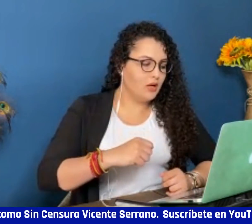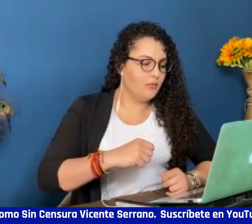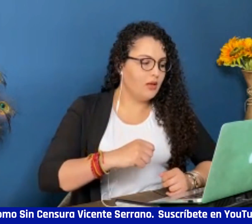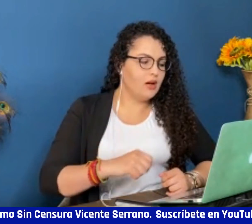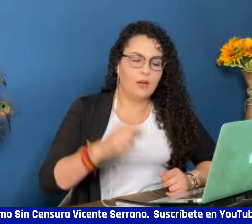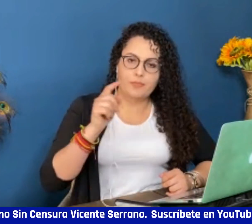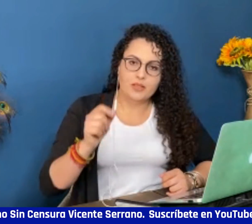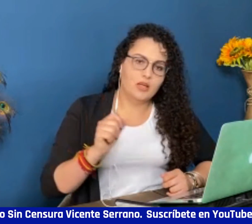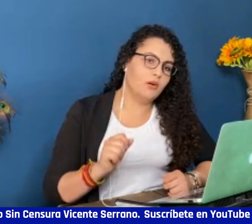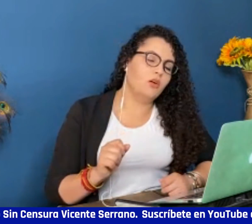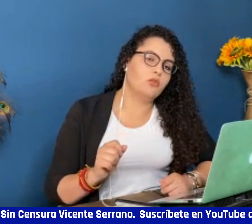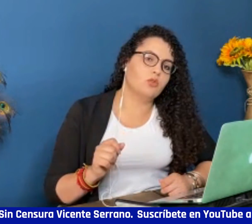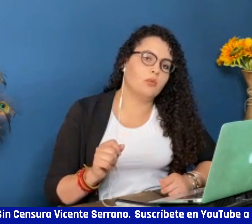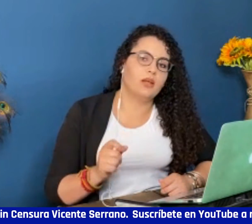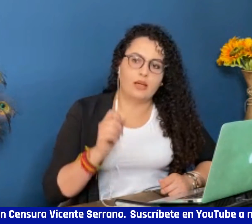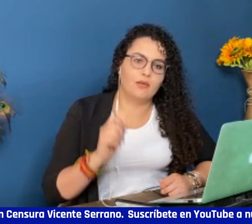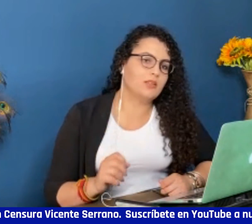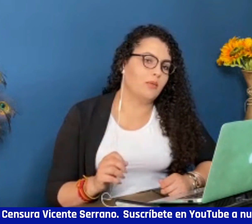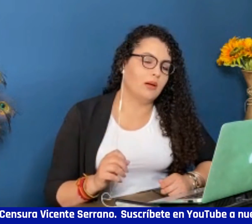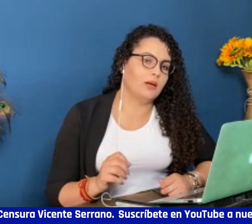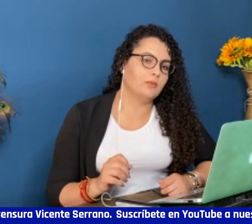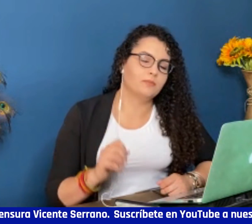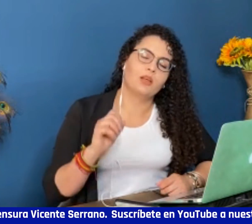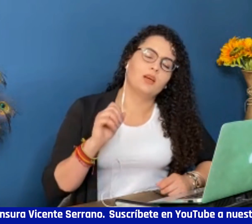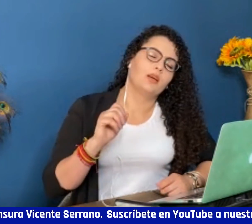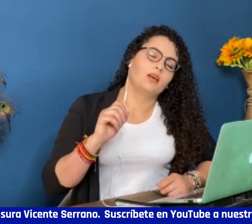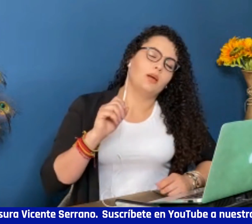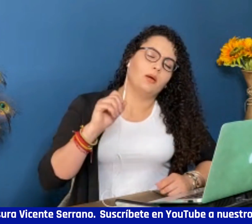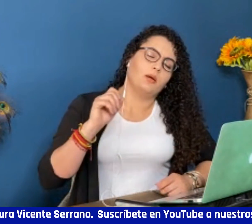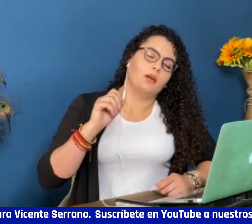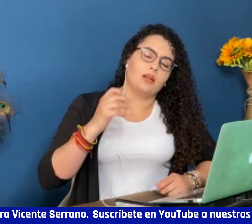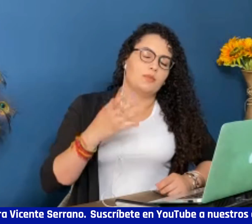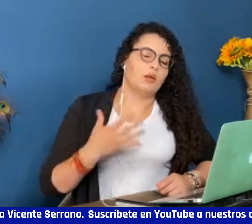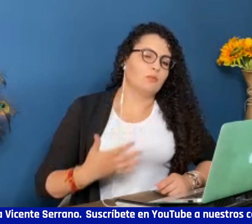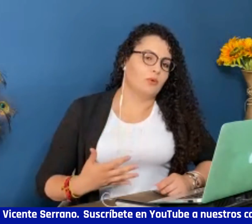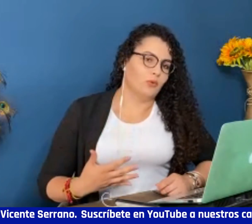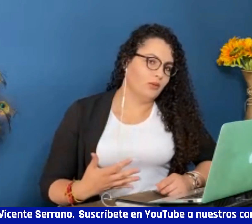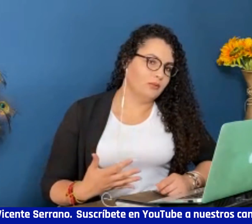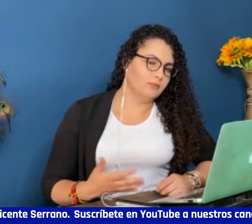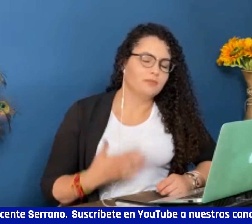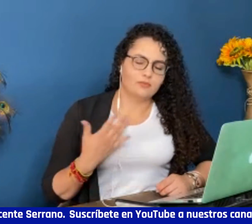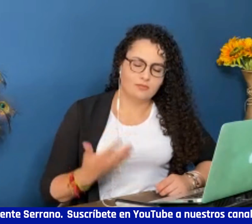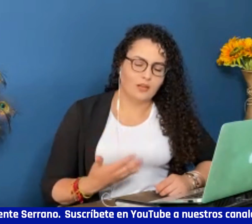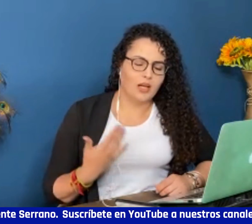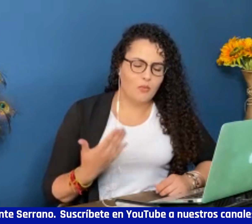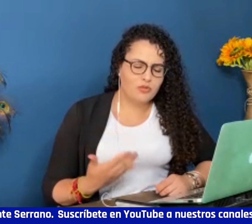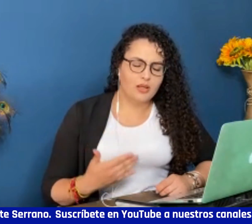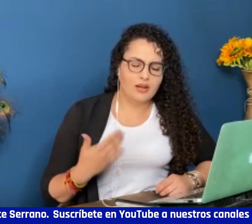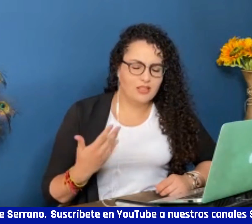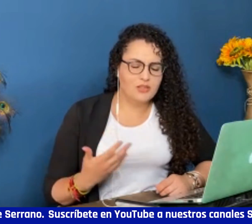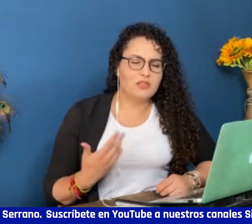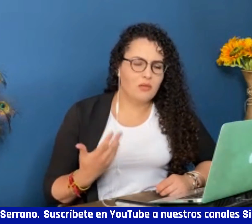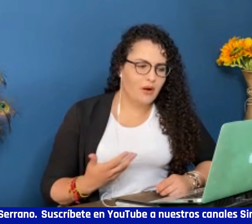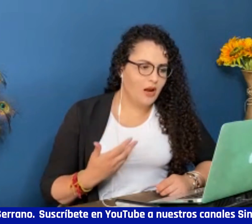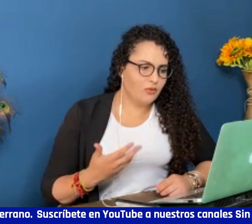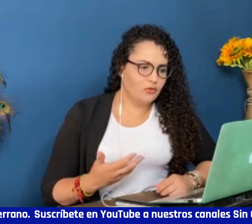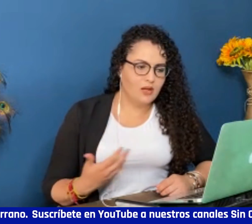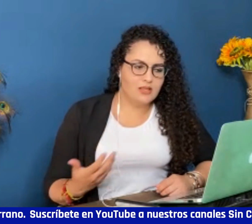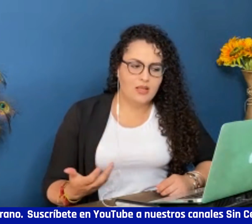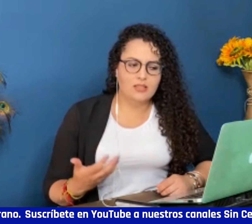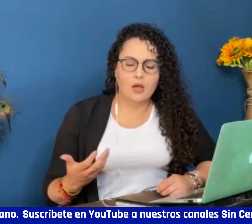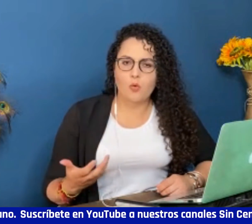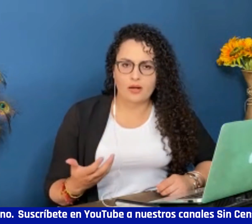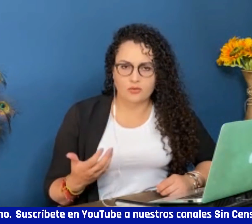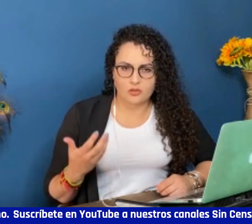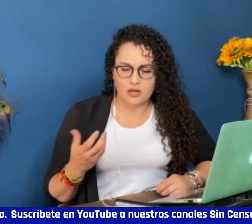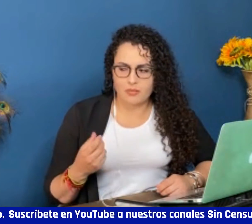parte de este tema en la mañanera, se habló sobre cabeza de vaca. Respiremos profundo. Hagamos este ejercicio, es temprano, son